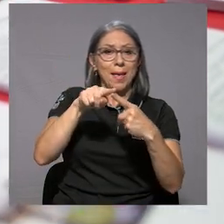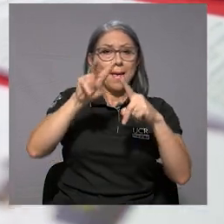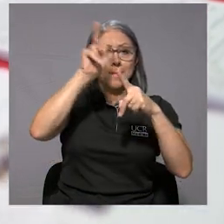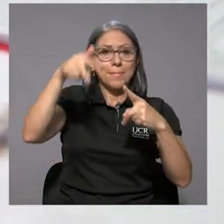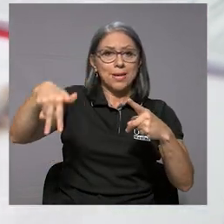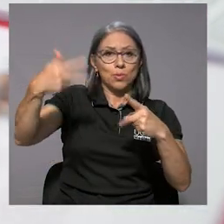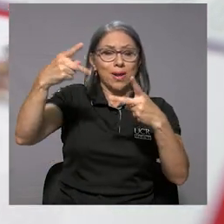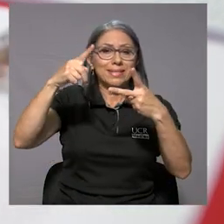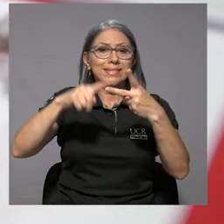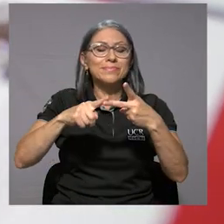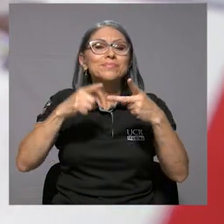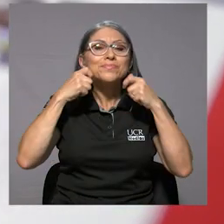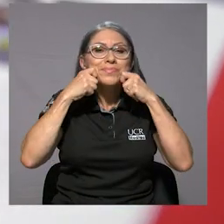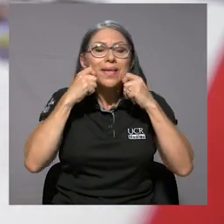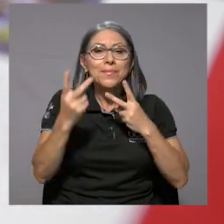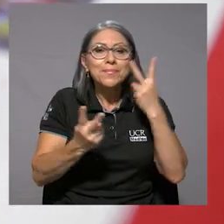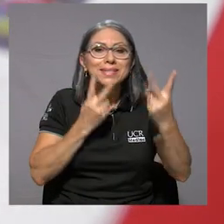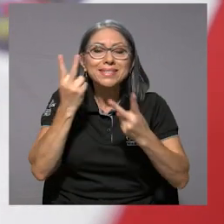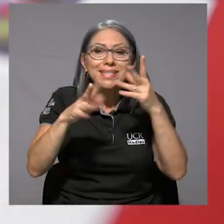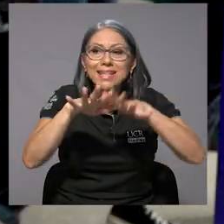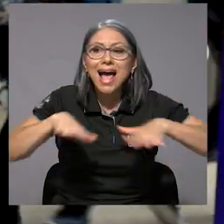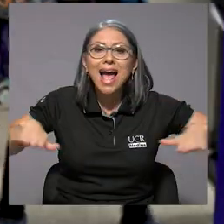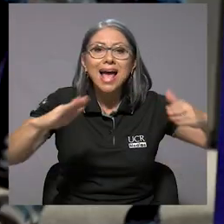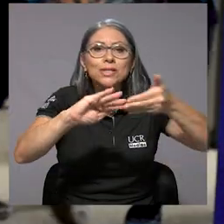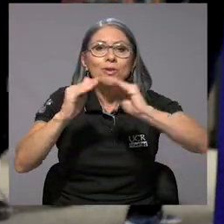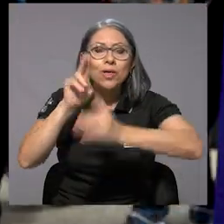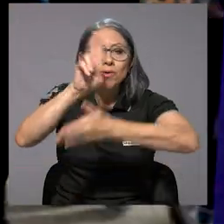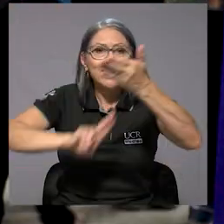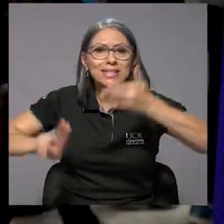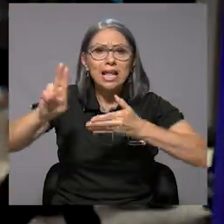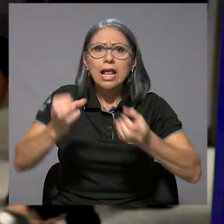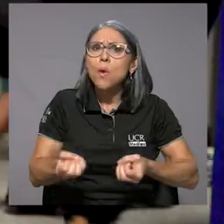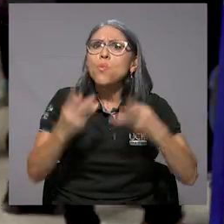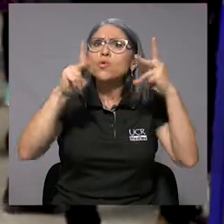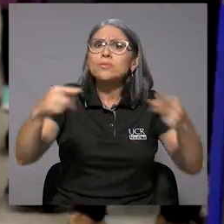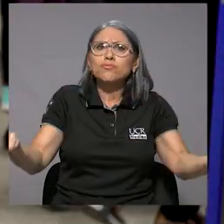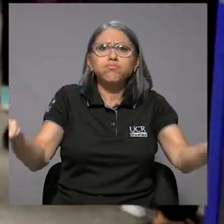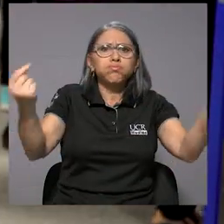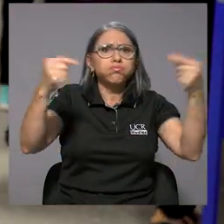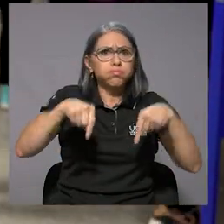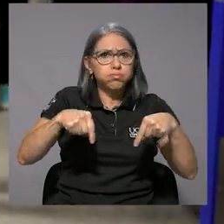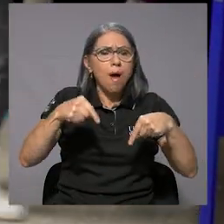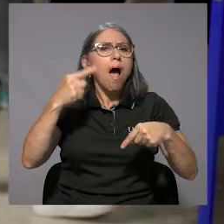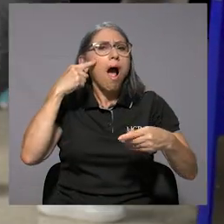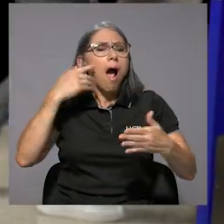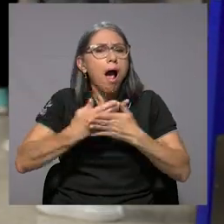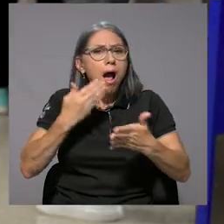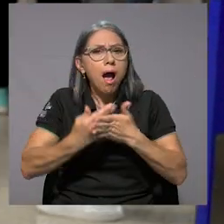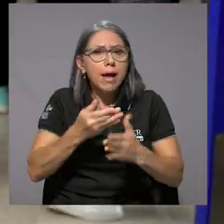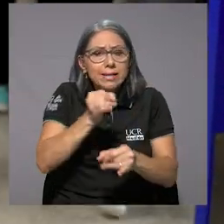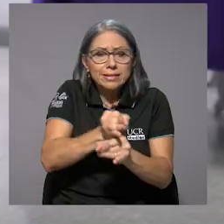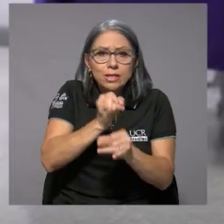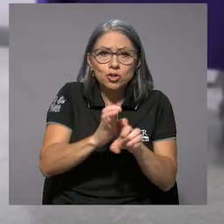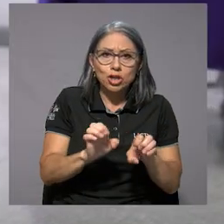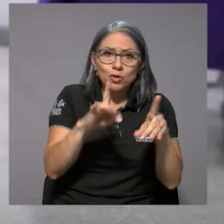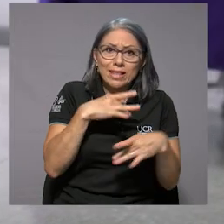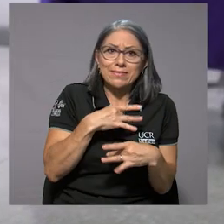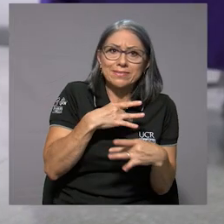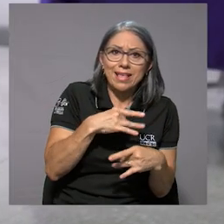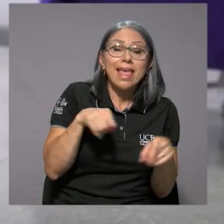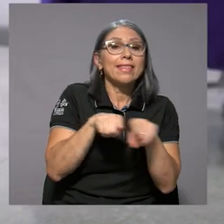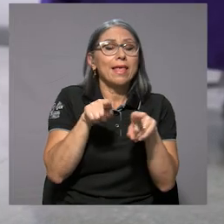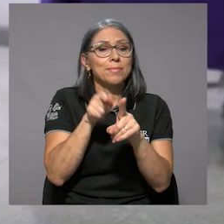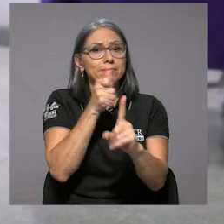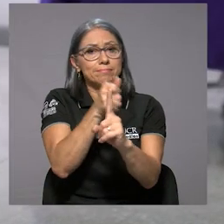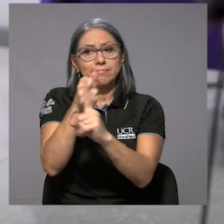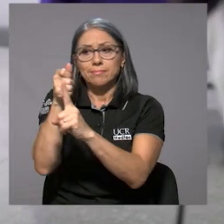la visita a la ciudad universitaria. El registro masivo refleja el interés tanto de las instituciones educativas, así como de los mismos